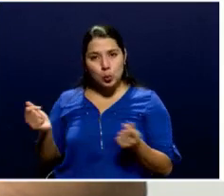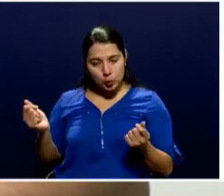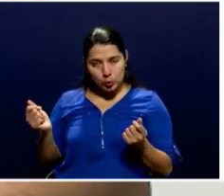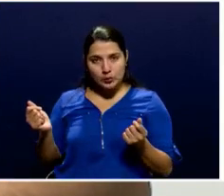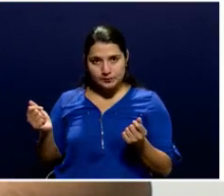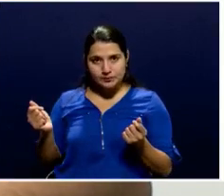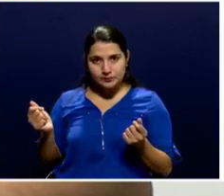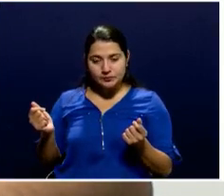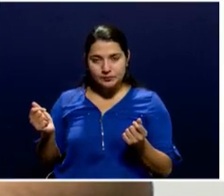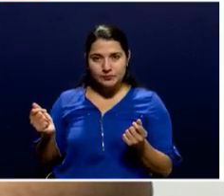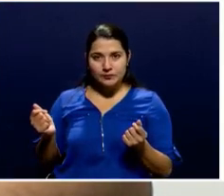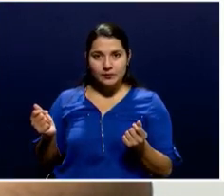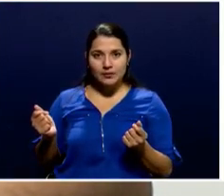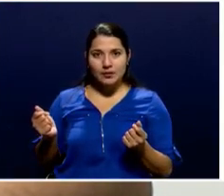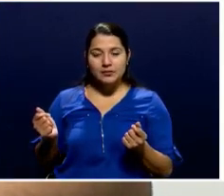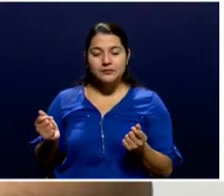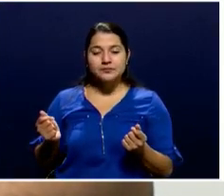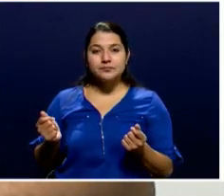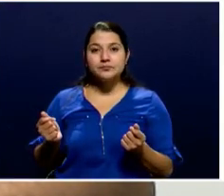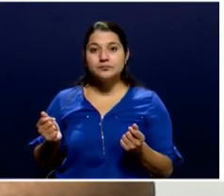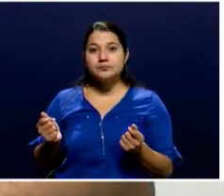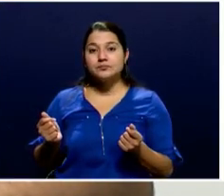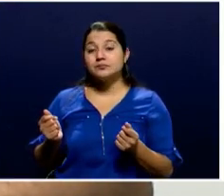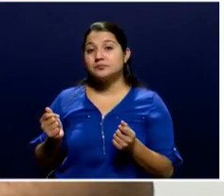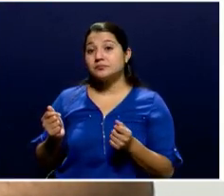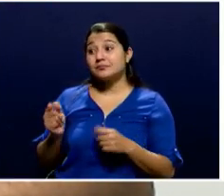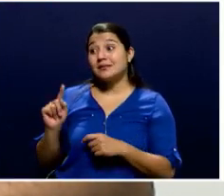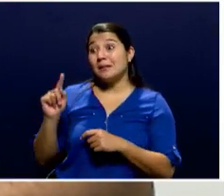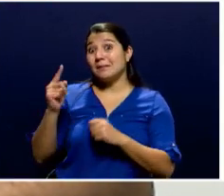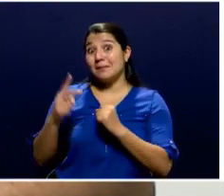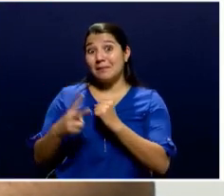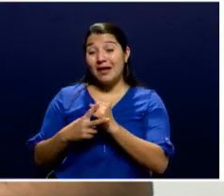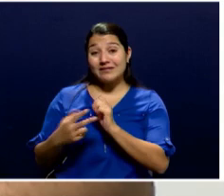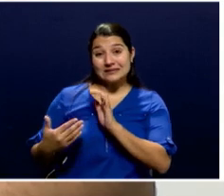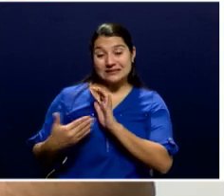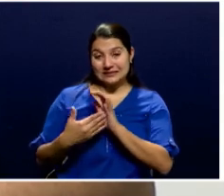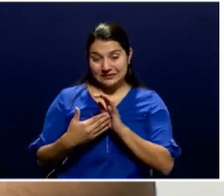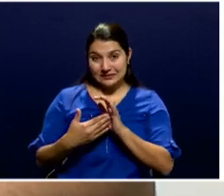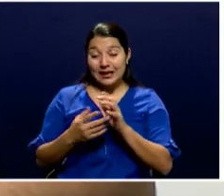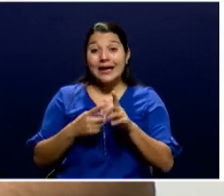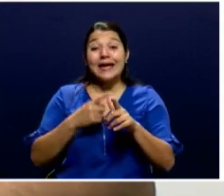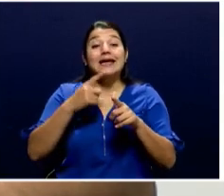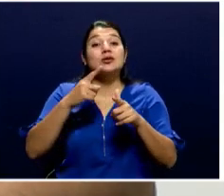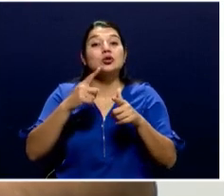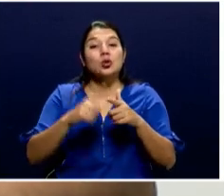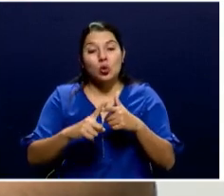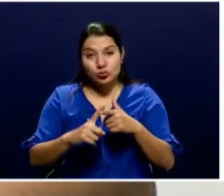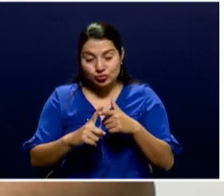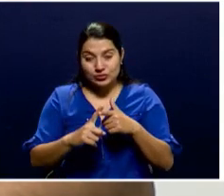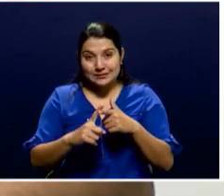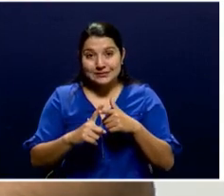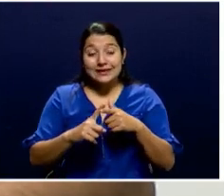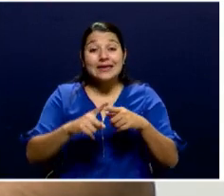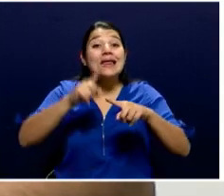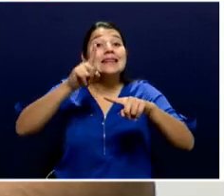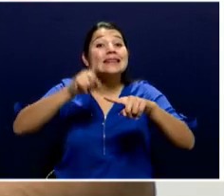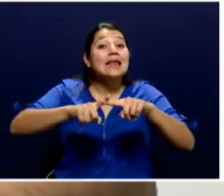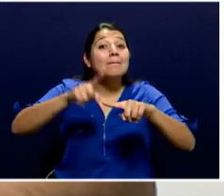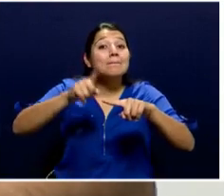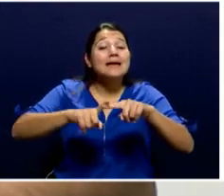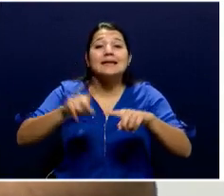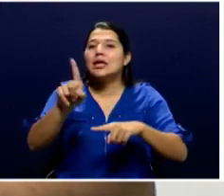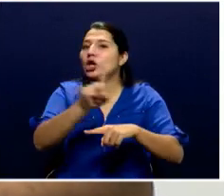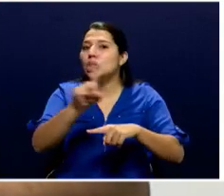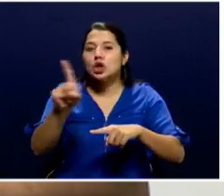ese primer insulto que tuvo con el organismo. Entonces, lo que varía no es tanto